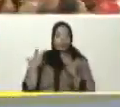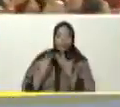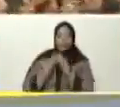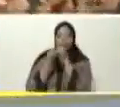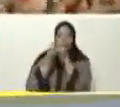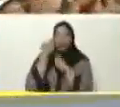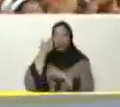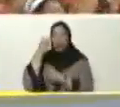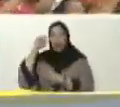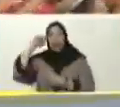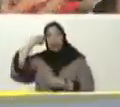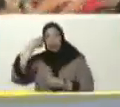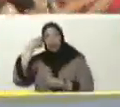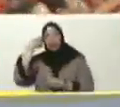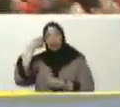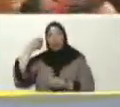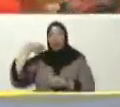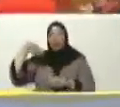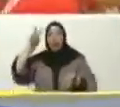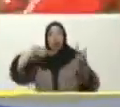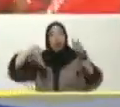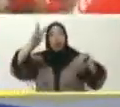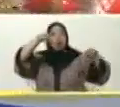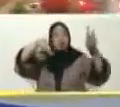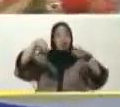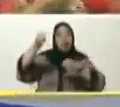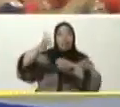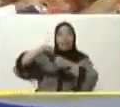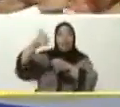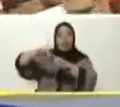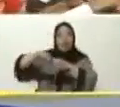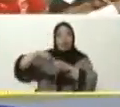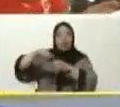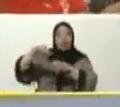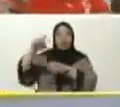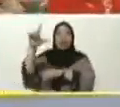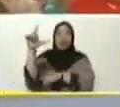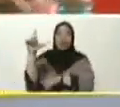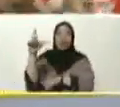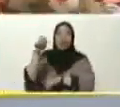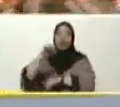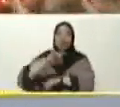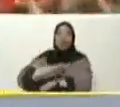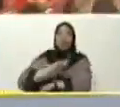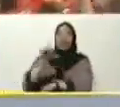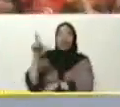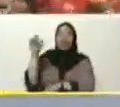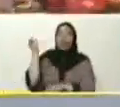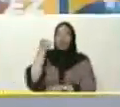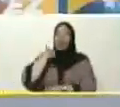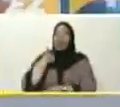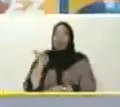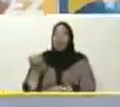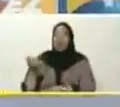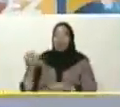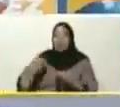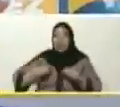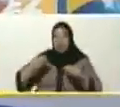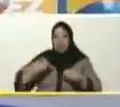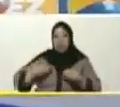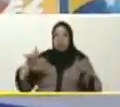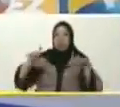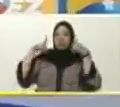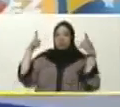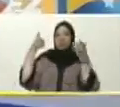las calles de Maracaibo, de Cabima, de Valencia, cuando estábamos aquí en La Guaira, en